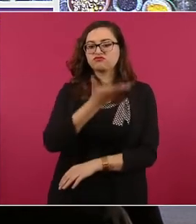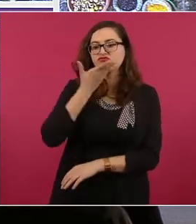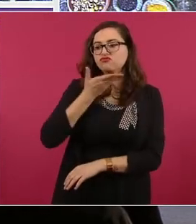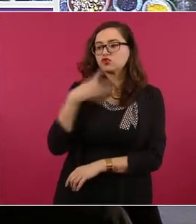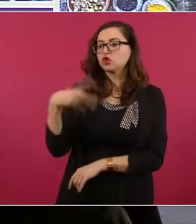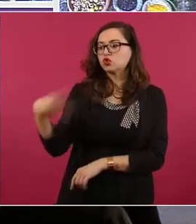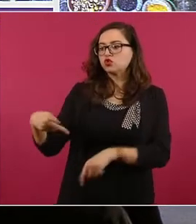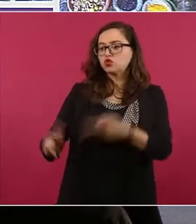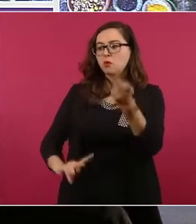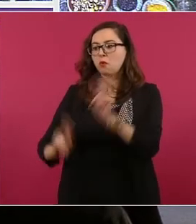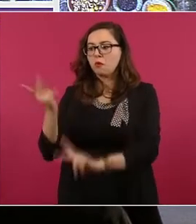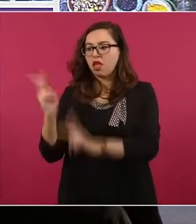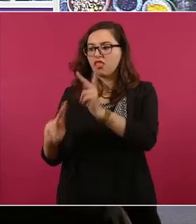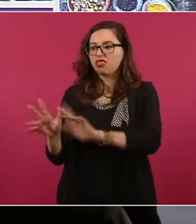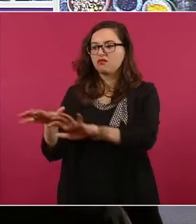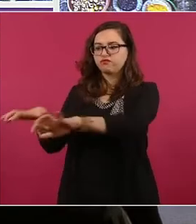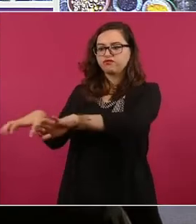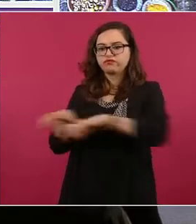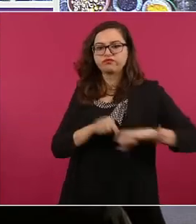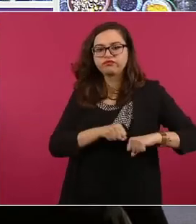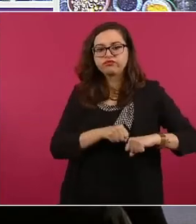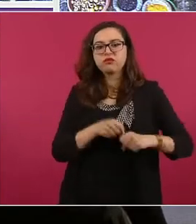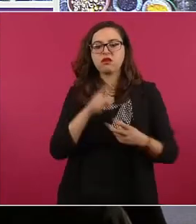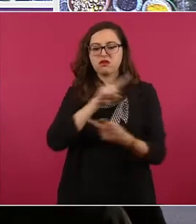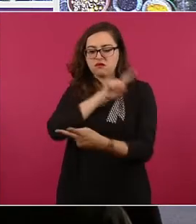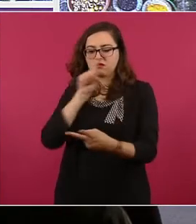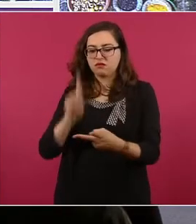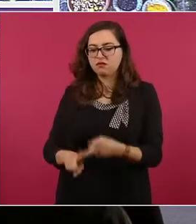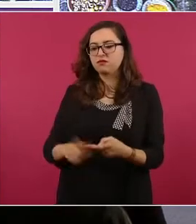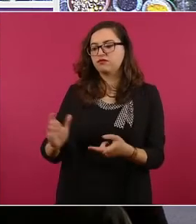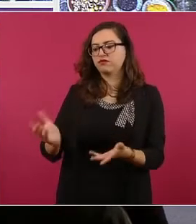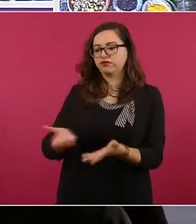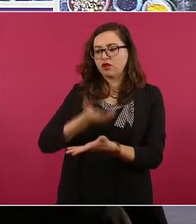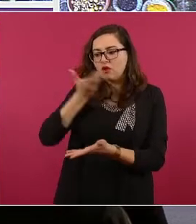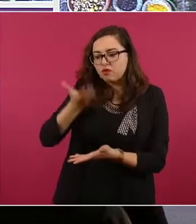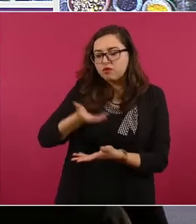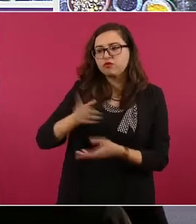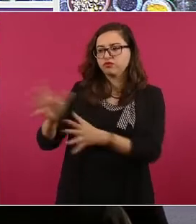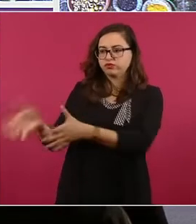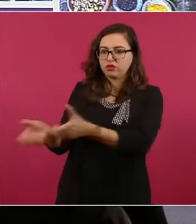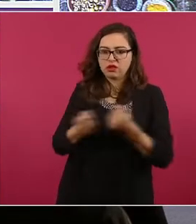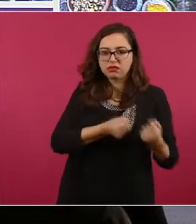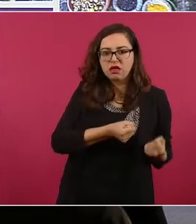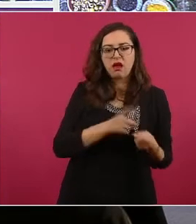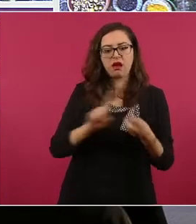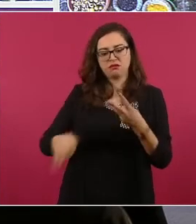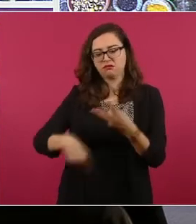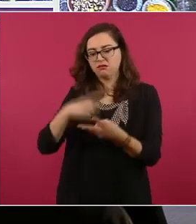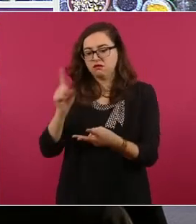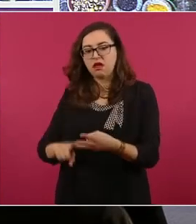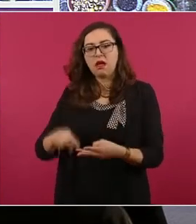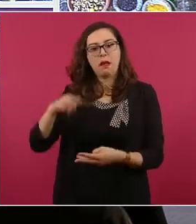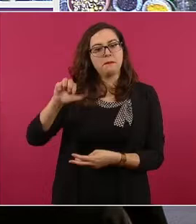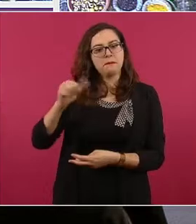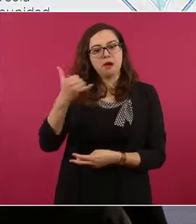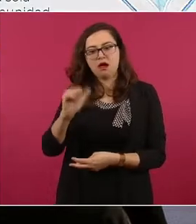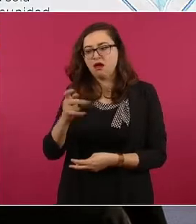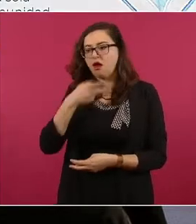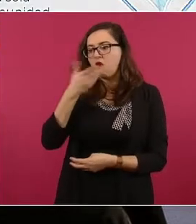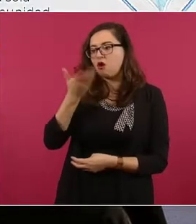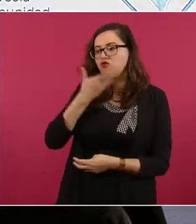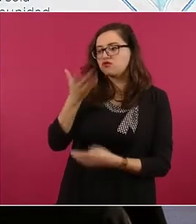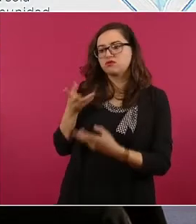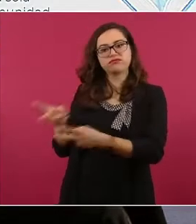ha sido objeto de despojo. Por ello, actualmente, y como bien lo resumió el doctor López-Gatell, en la que sigue